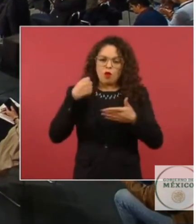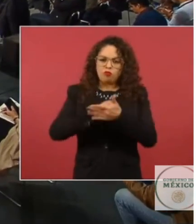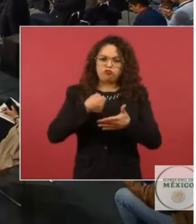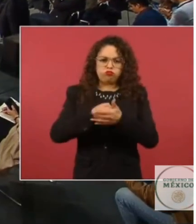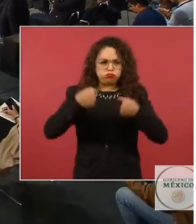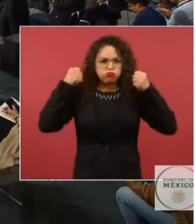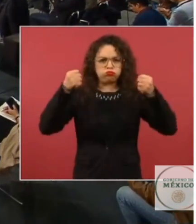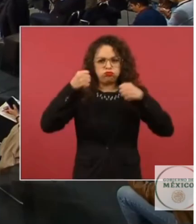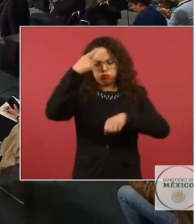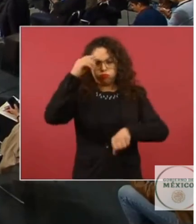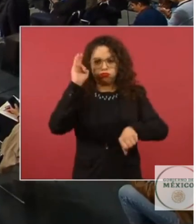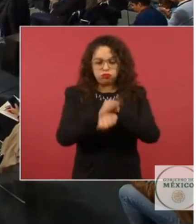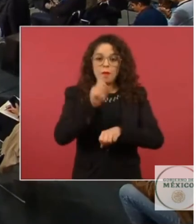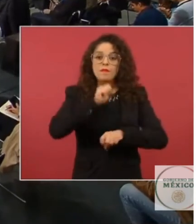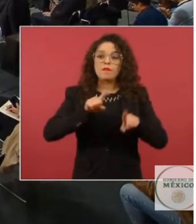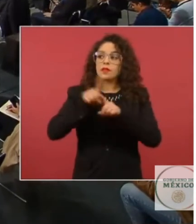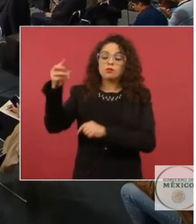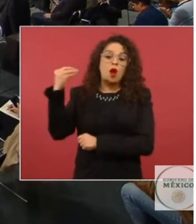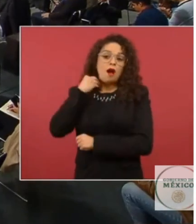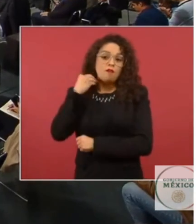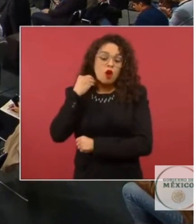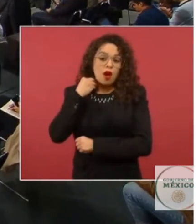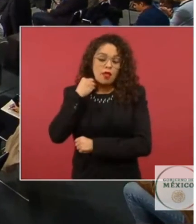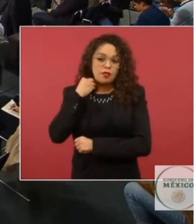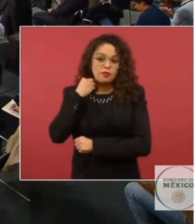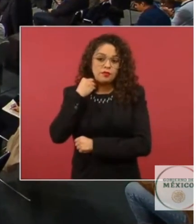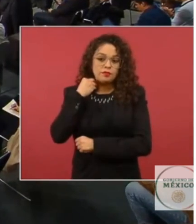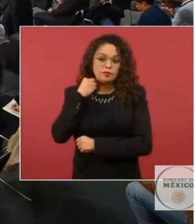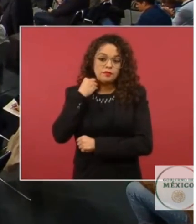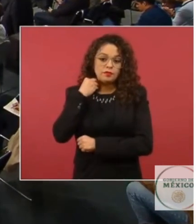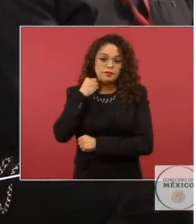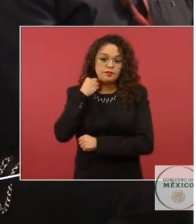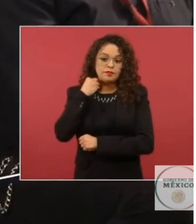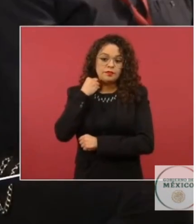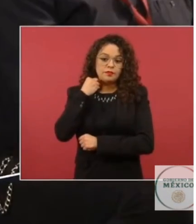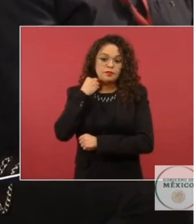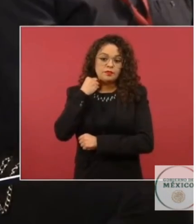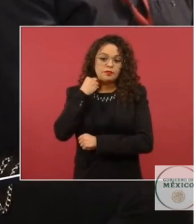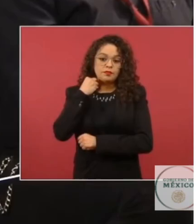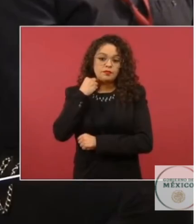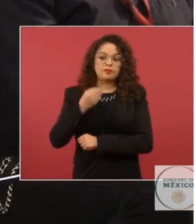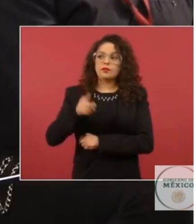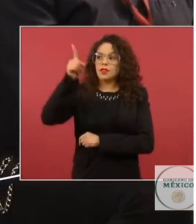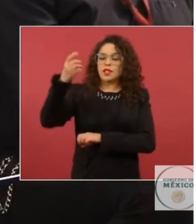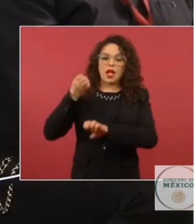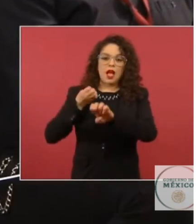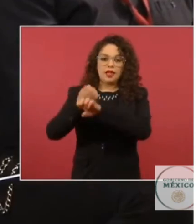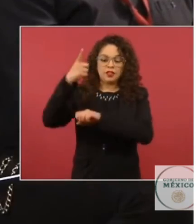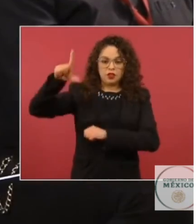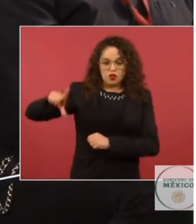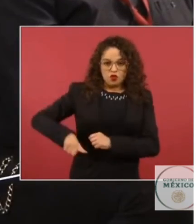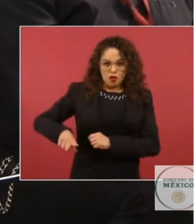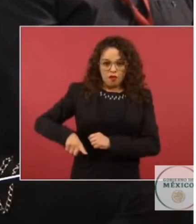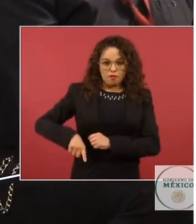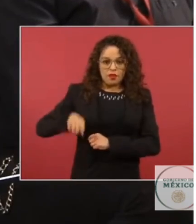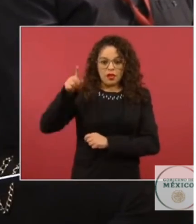personas señalan que es un movimiento que se está haciendo desde el Ejecutivo estatal, desde el gobierno estatal, para